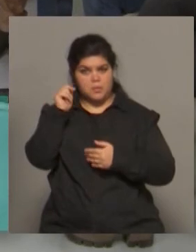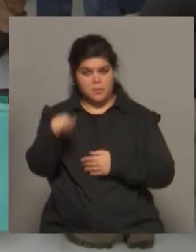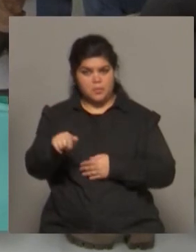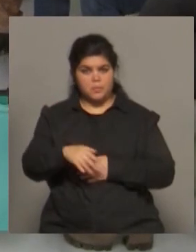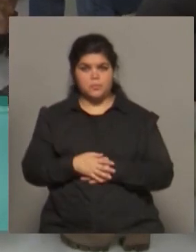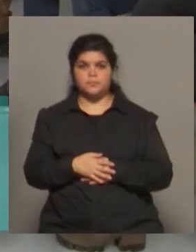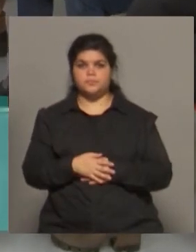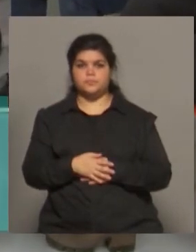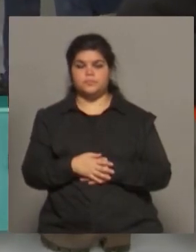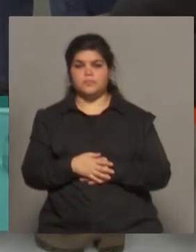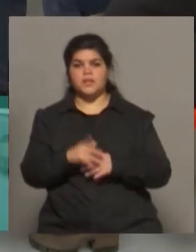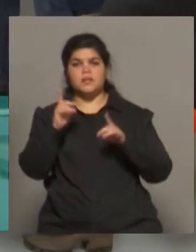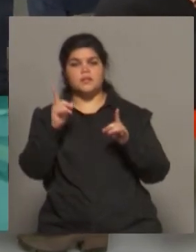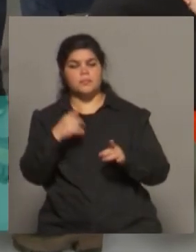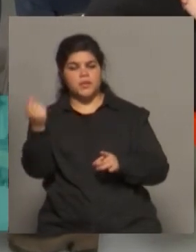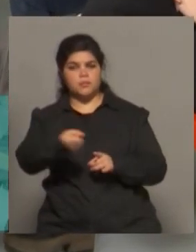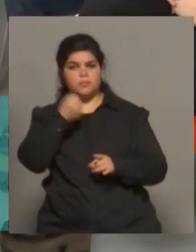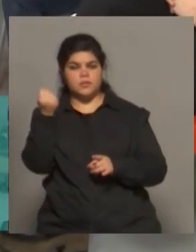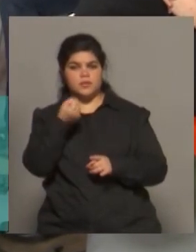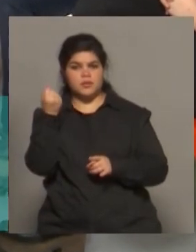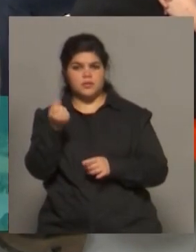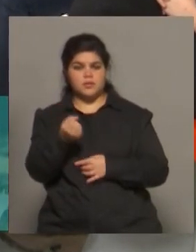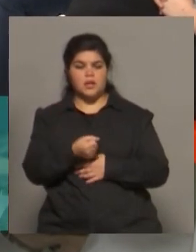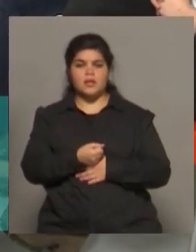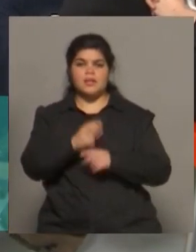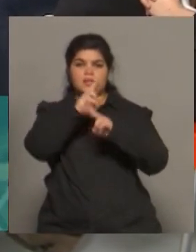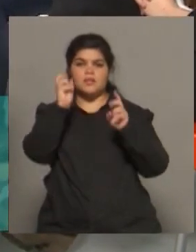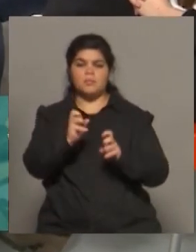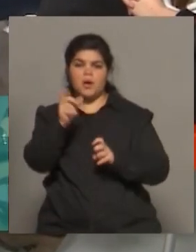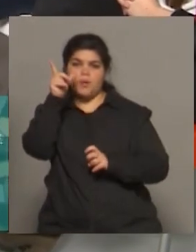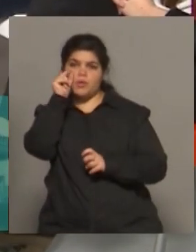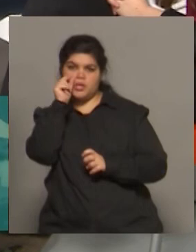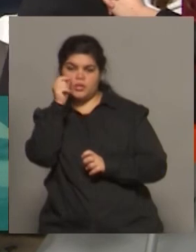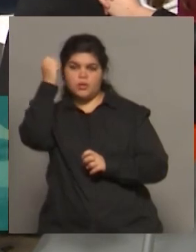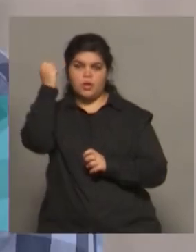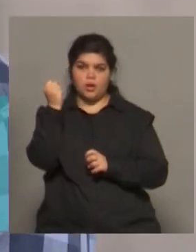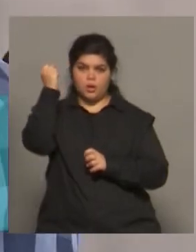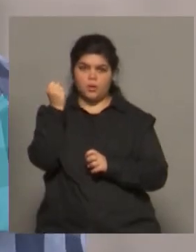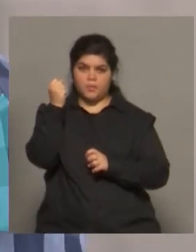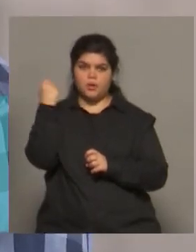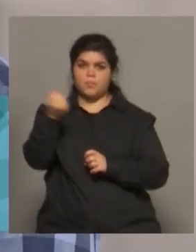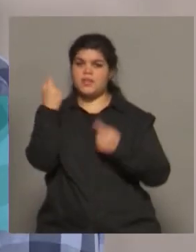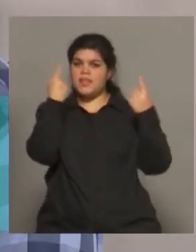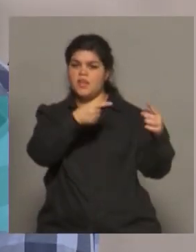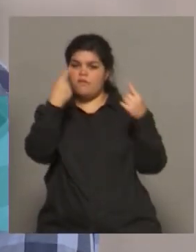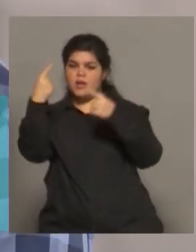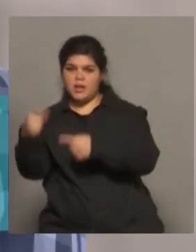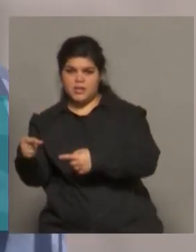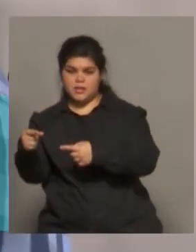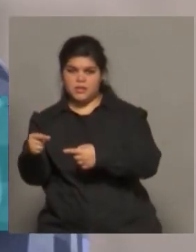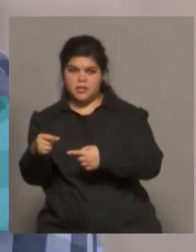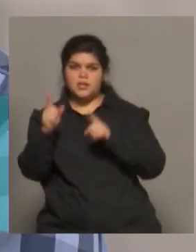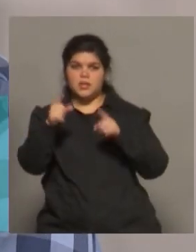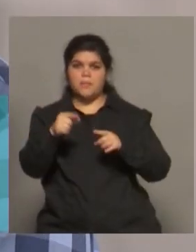agregar, se debería mirar en cuanto a cuestiones políticas y económicas, se deben diferenciar un poco y por ahí tener una mirada corto